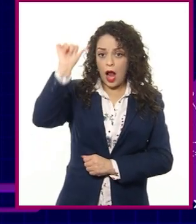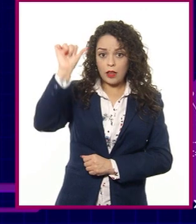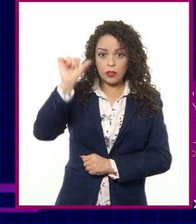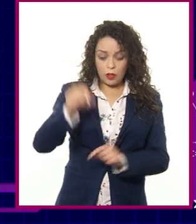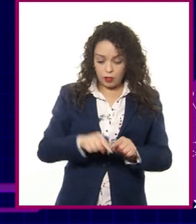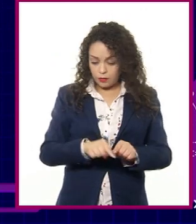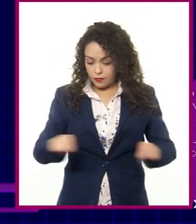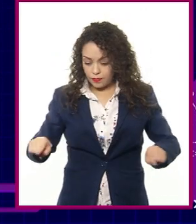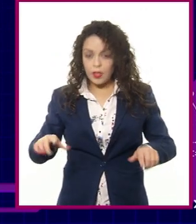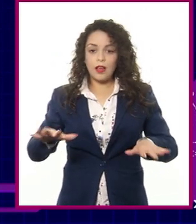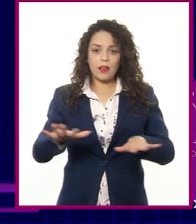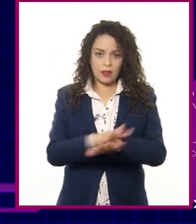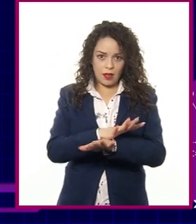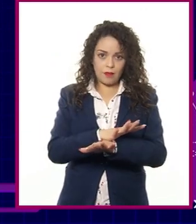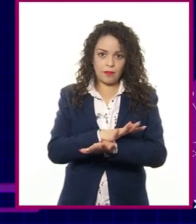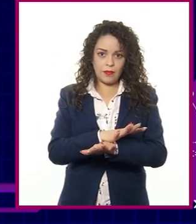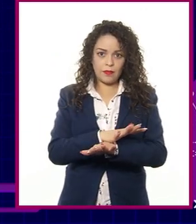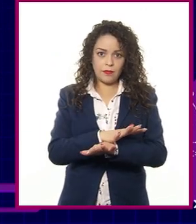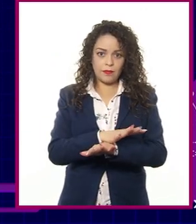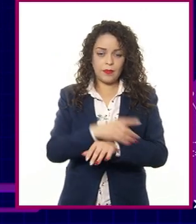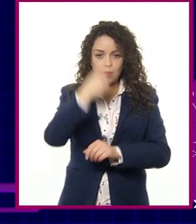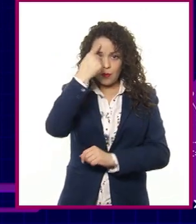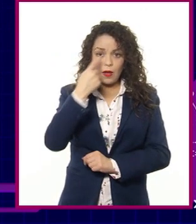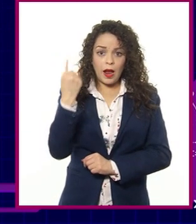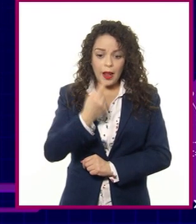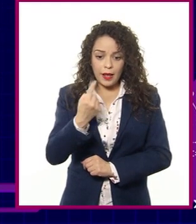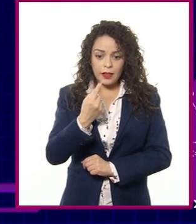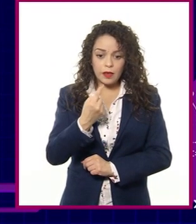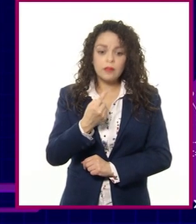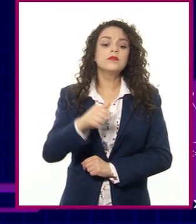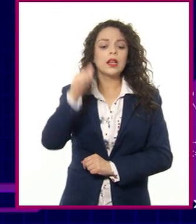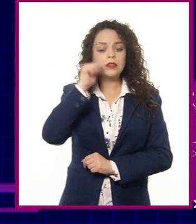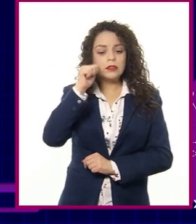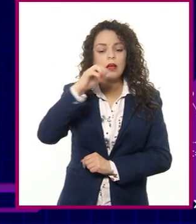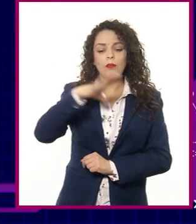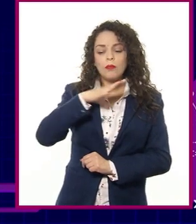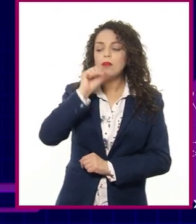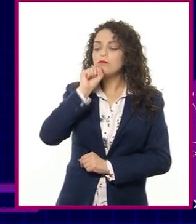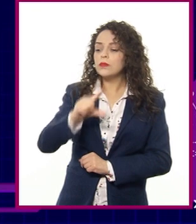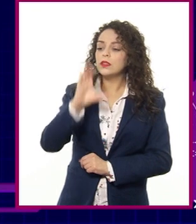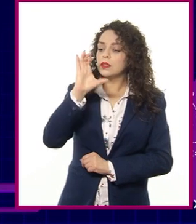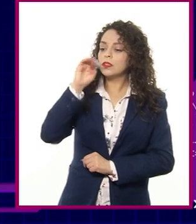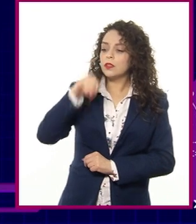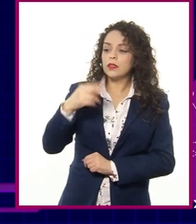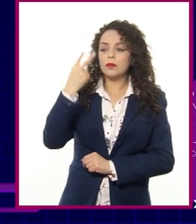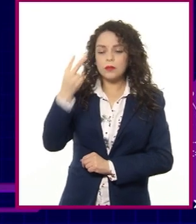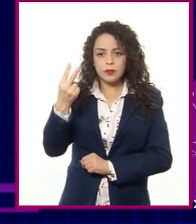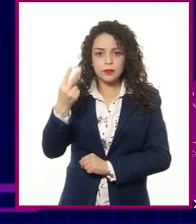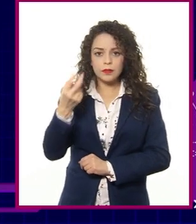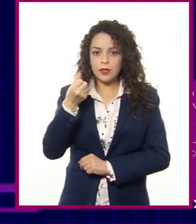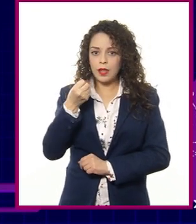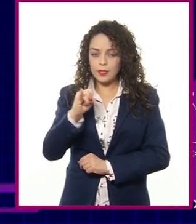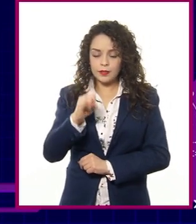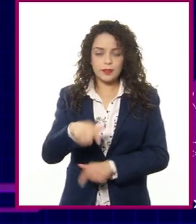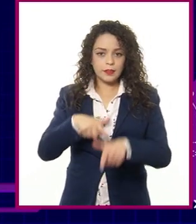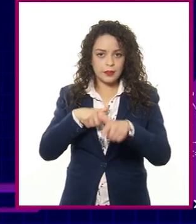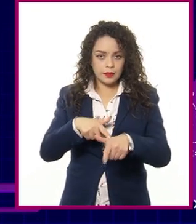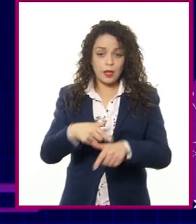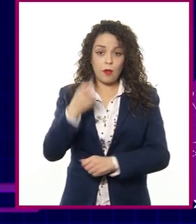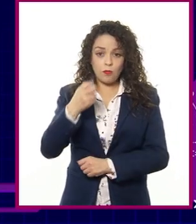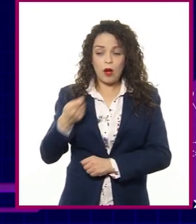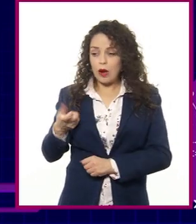varían en proporción para siempre obtener los 60 centímetros cuadrados. De este modo, se tiene una relación